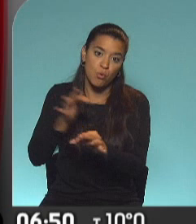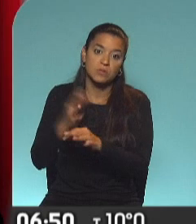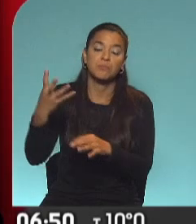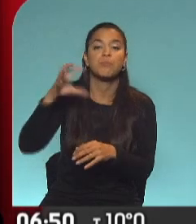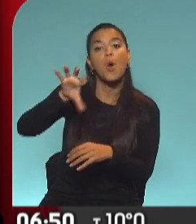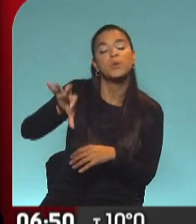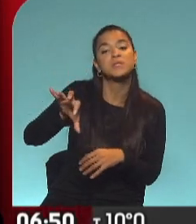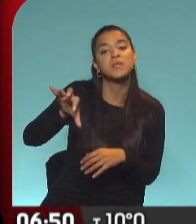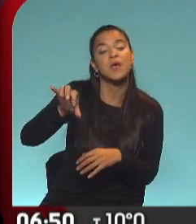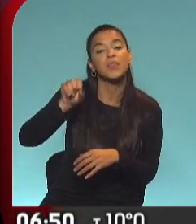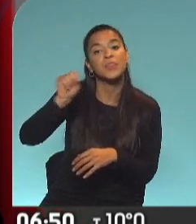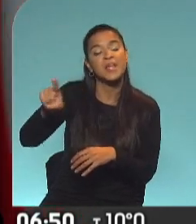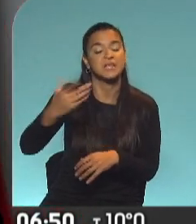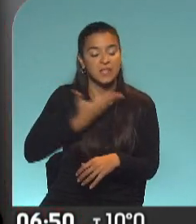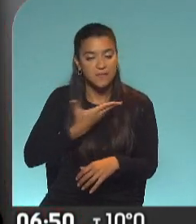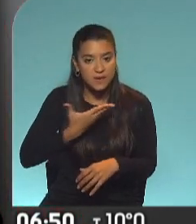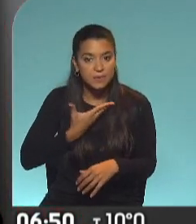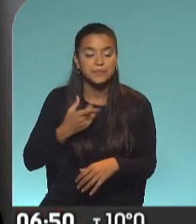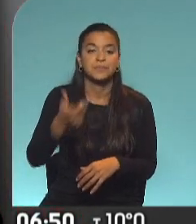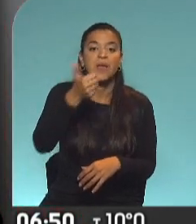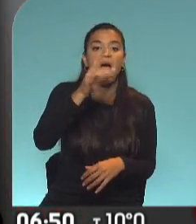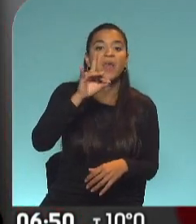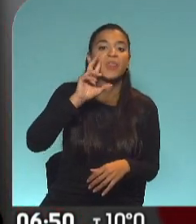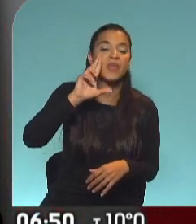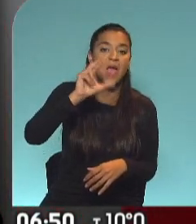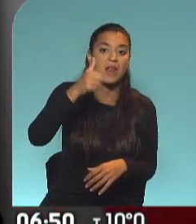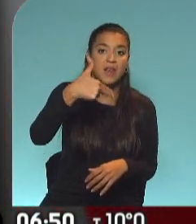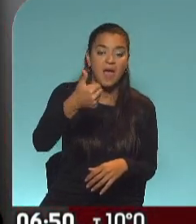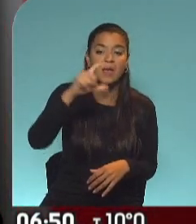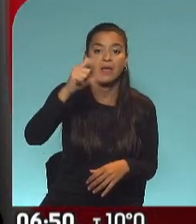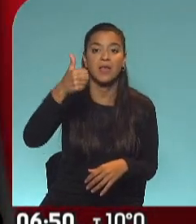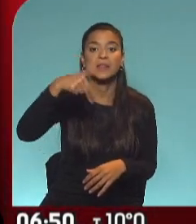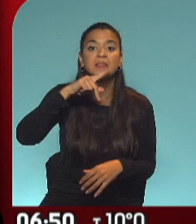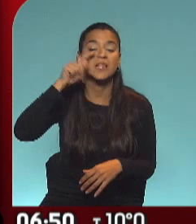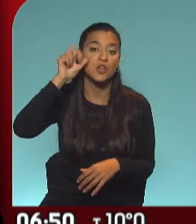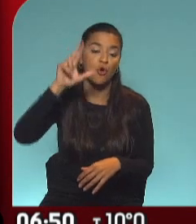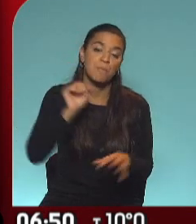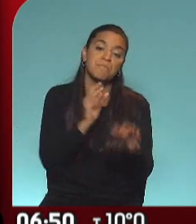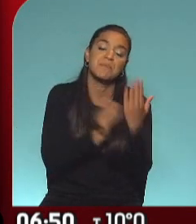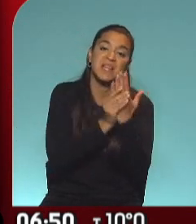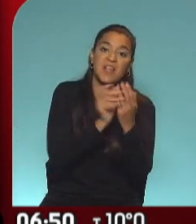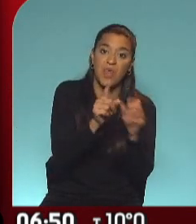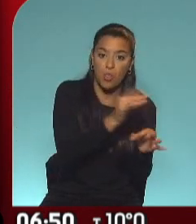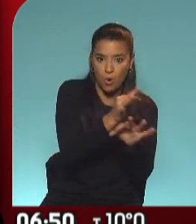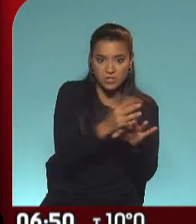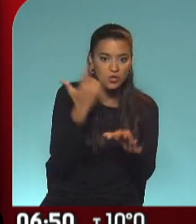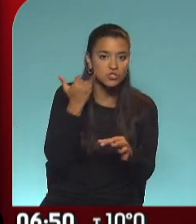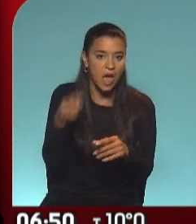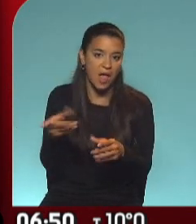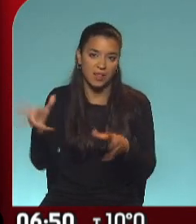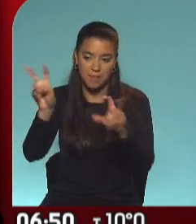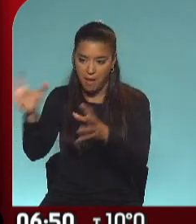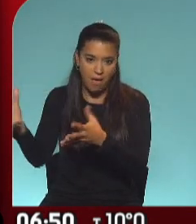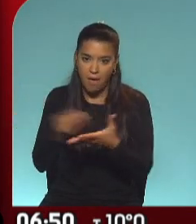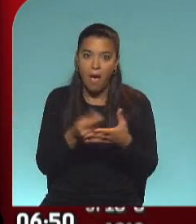Aires, de Santa Fe. Adriana Cantero es la ministra de Educación, que obviamente ya ha tomado cartas en el asunto, pero